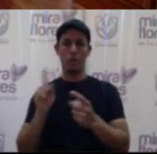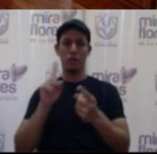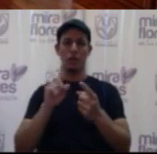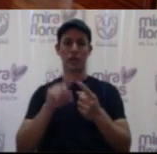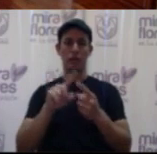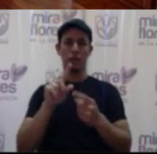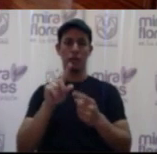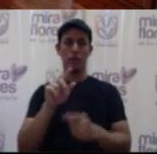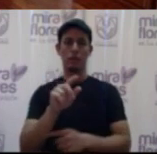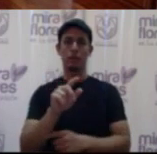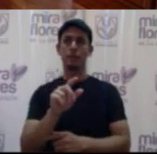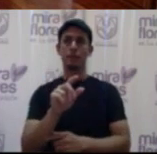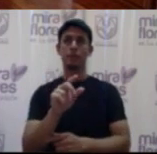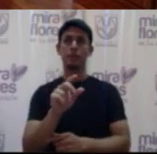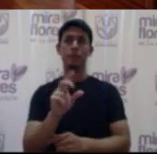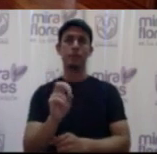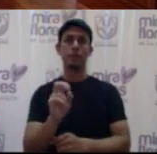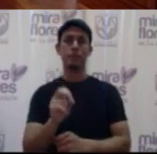2018.